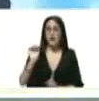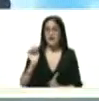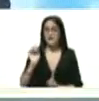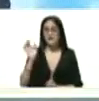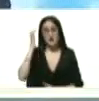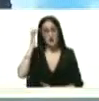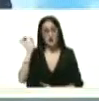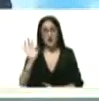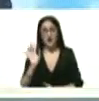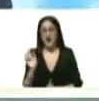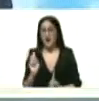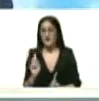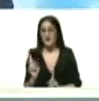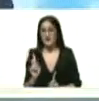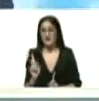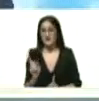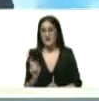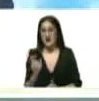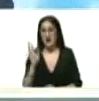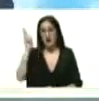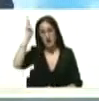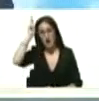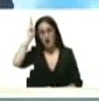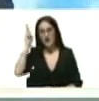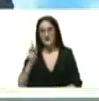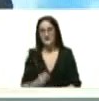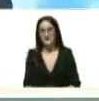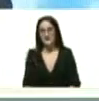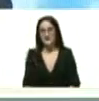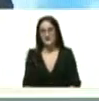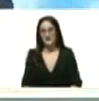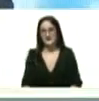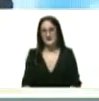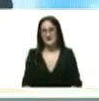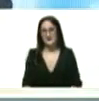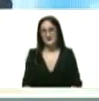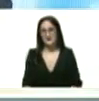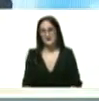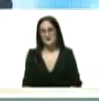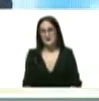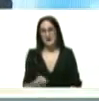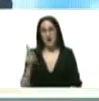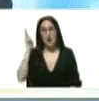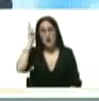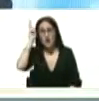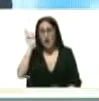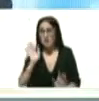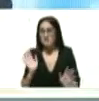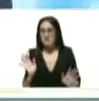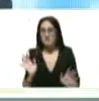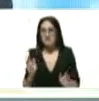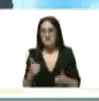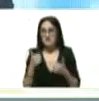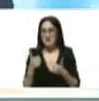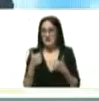da ratón, ni guayabo, como le dicen en otros lados. Es un ron que más o menos, más